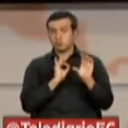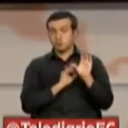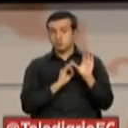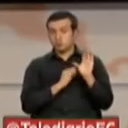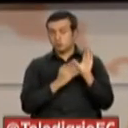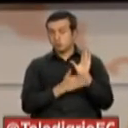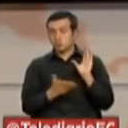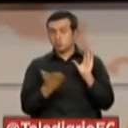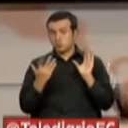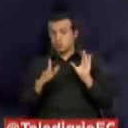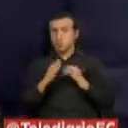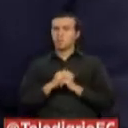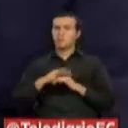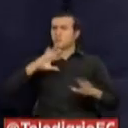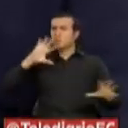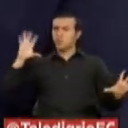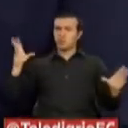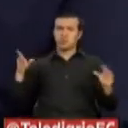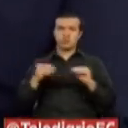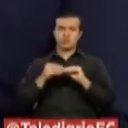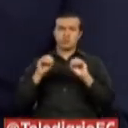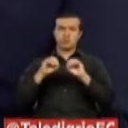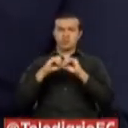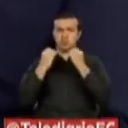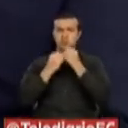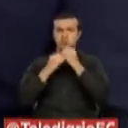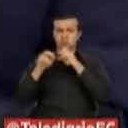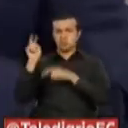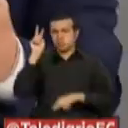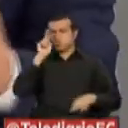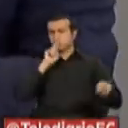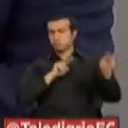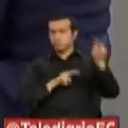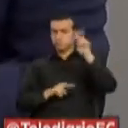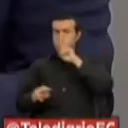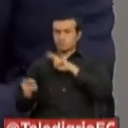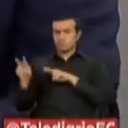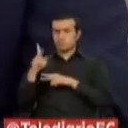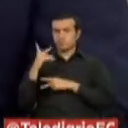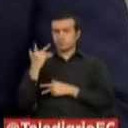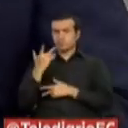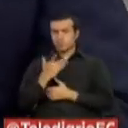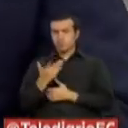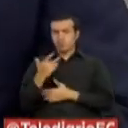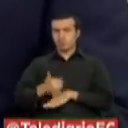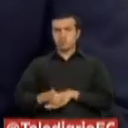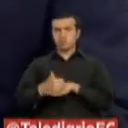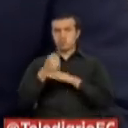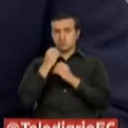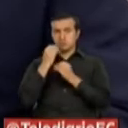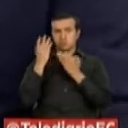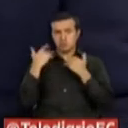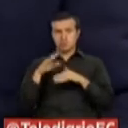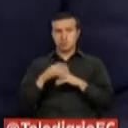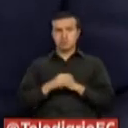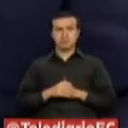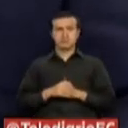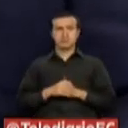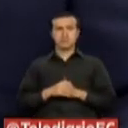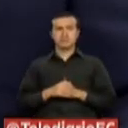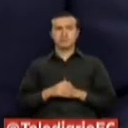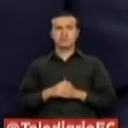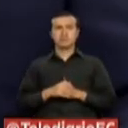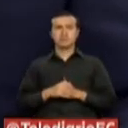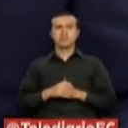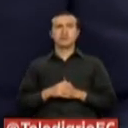Ciudadana. De todos los organismos a evaluar y eventualmente a sustituir a sus autoridades, ¿cuál cree usted